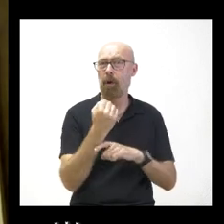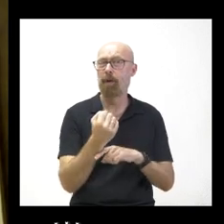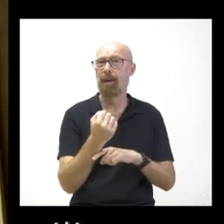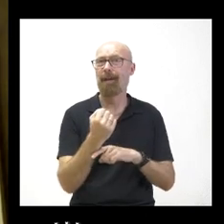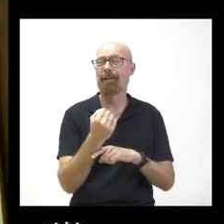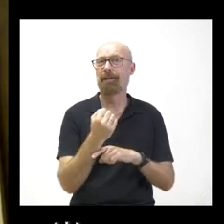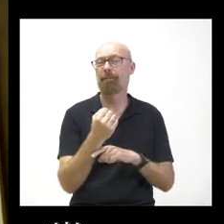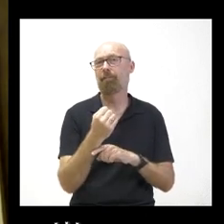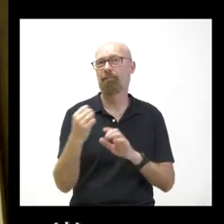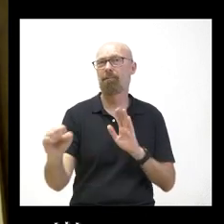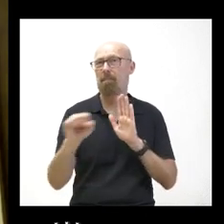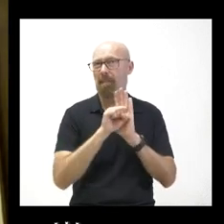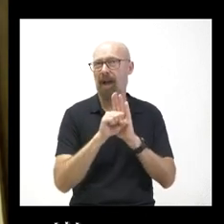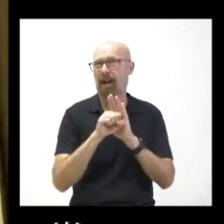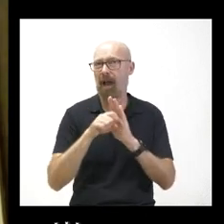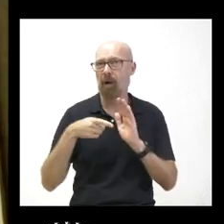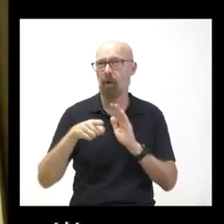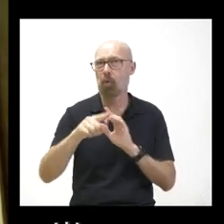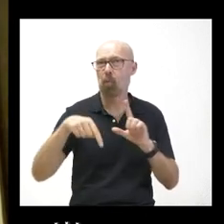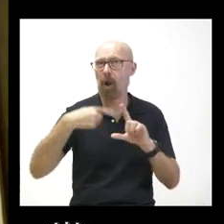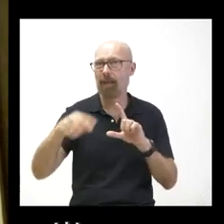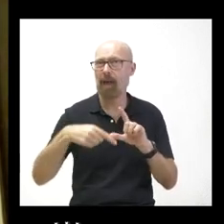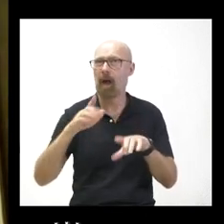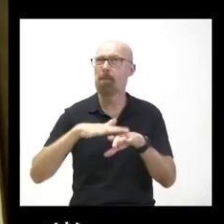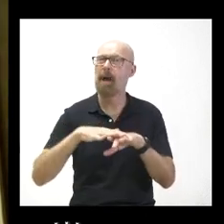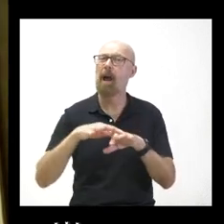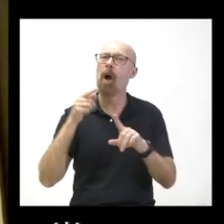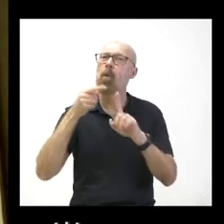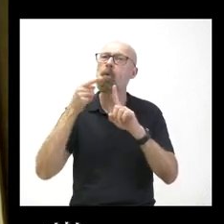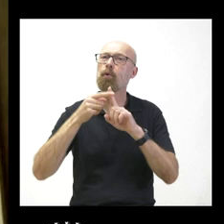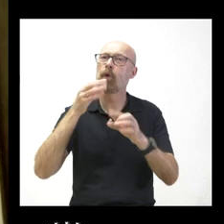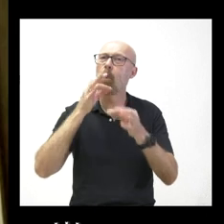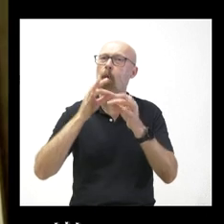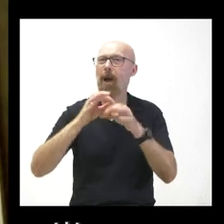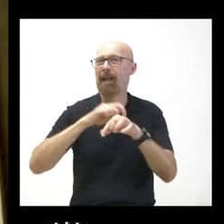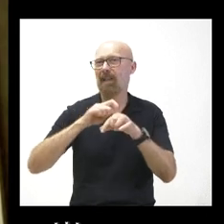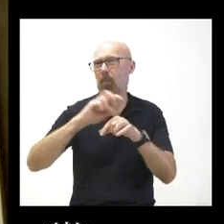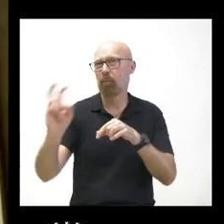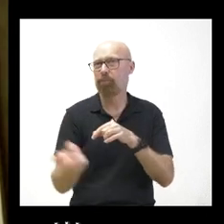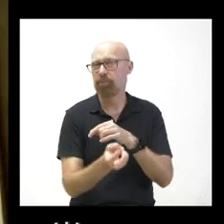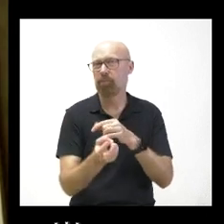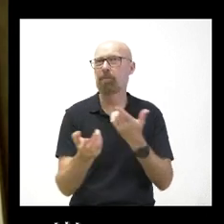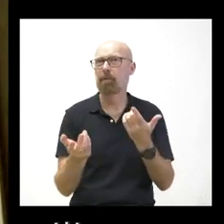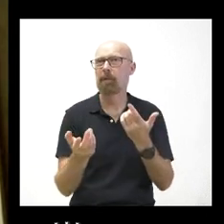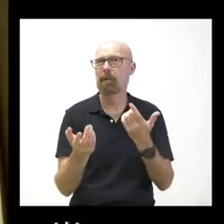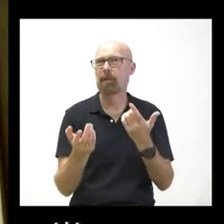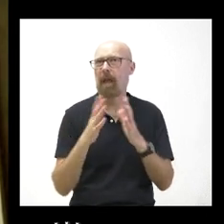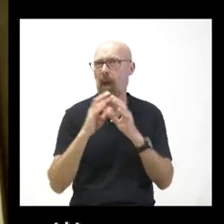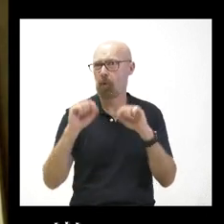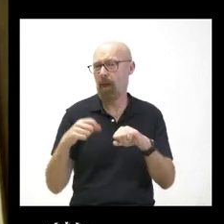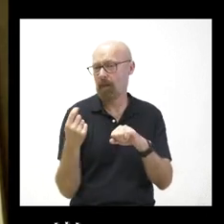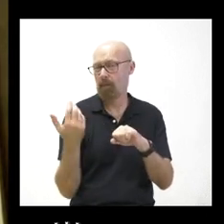Rueda para la utilización de una serie de variedades de uva eh diferentes a las que se